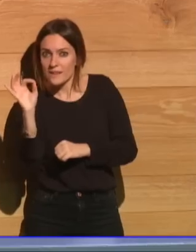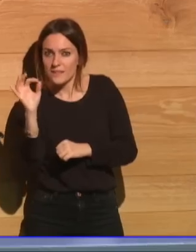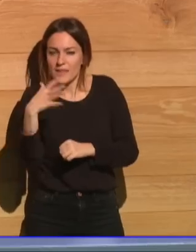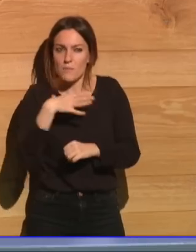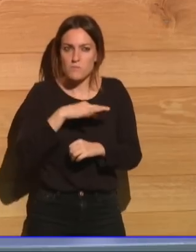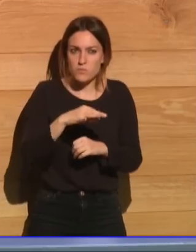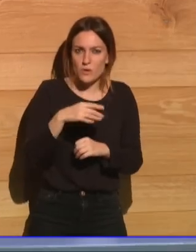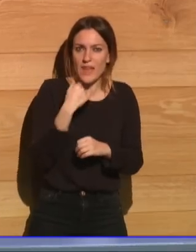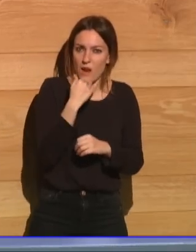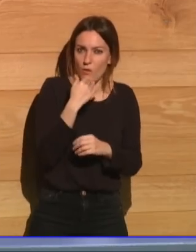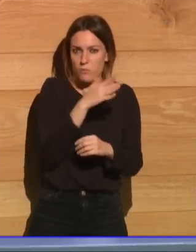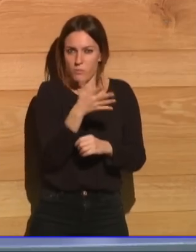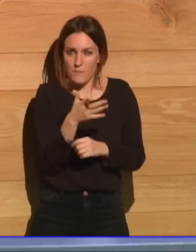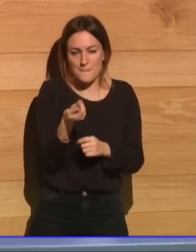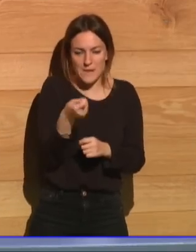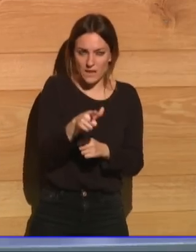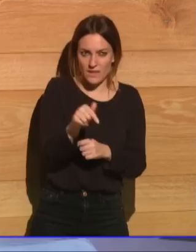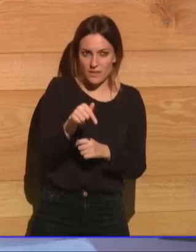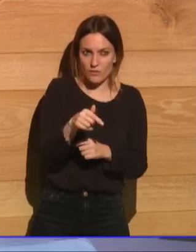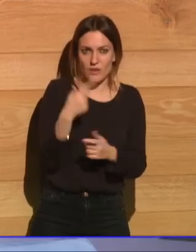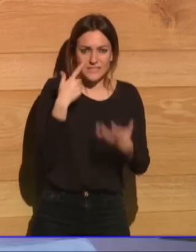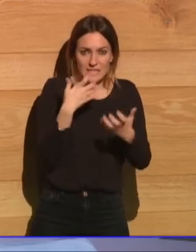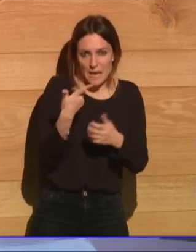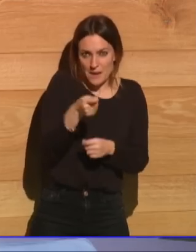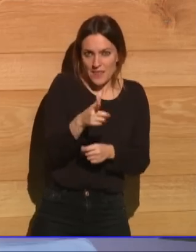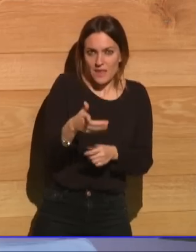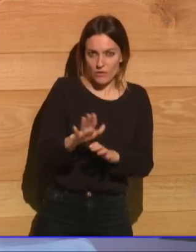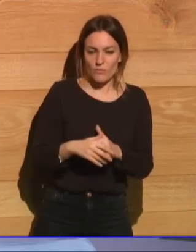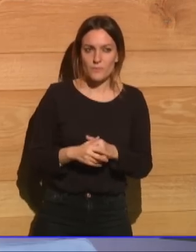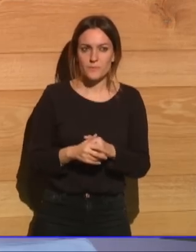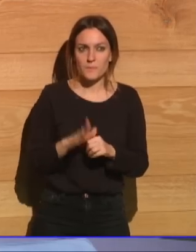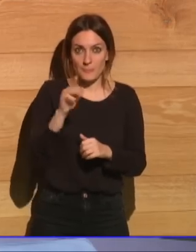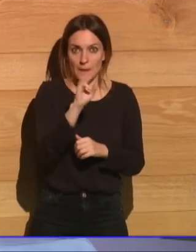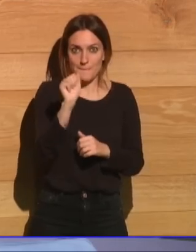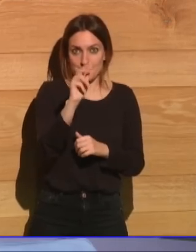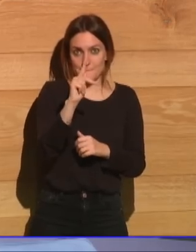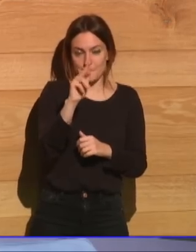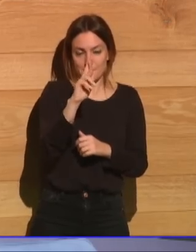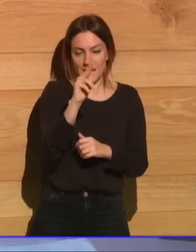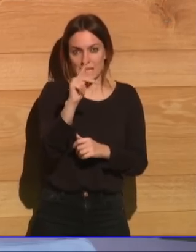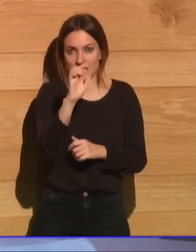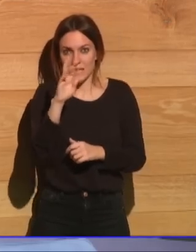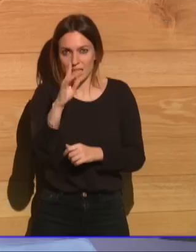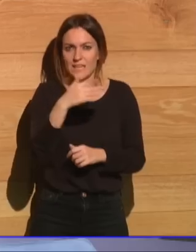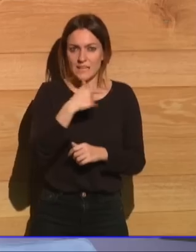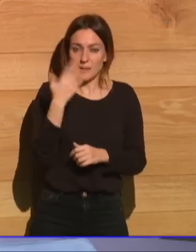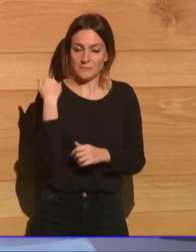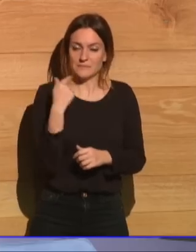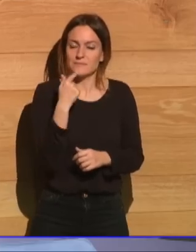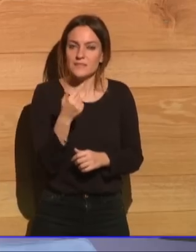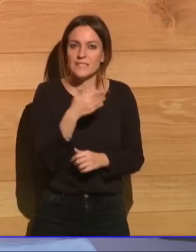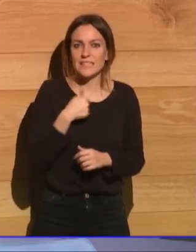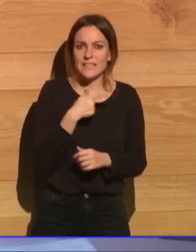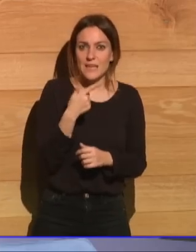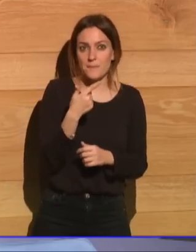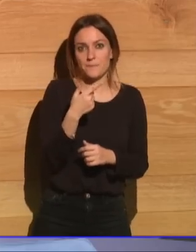parece Rouge o sea en siempre Nueva York. de ahí, sí. Aunque sean géneros completamente distintos. Y es verdad que Parker decía que a él lo que le habría gustado como Kubrick es hacer una peli por lo menos de cada